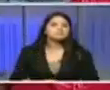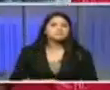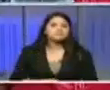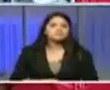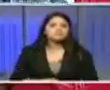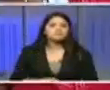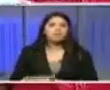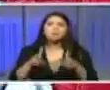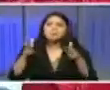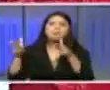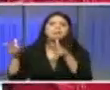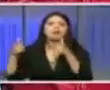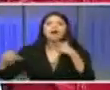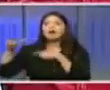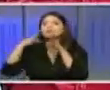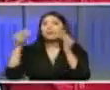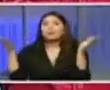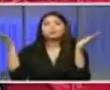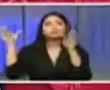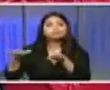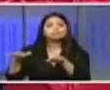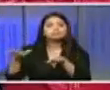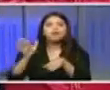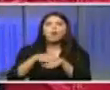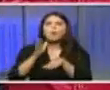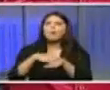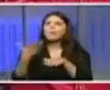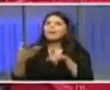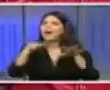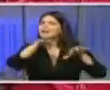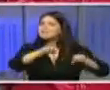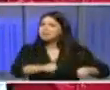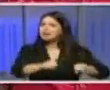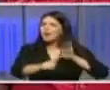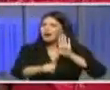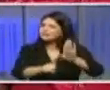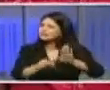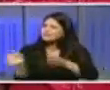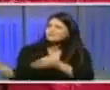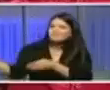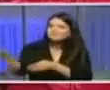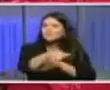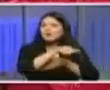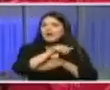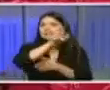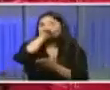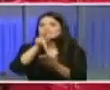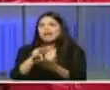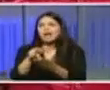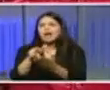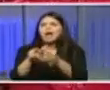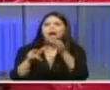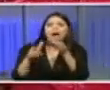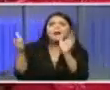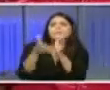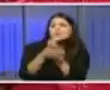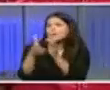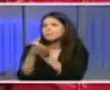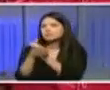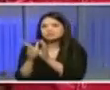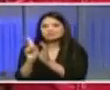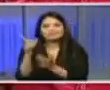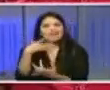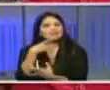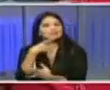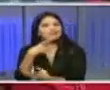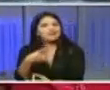Los mataron a toditos. Porque el imperio es rapaz. Llega y no tiene amigos, no tiene aliados, tiene